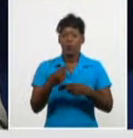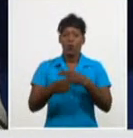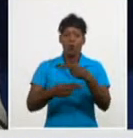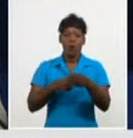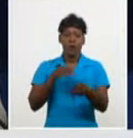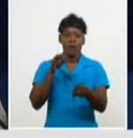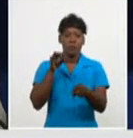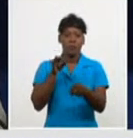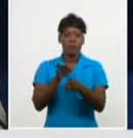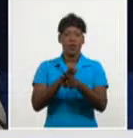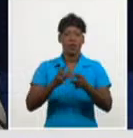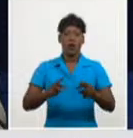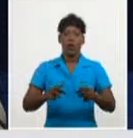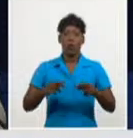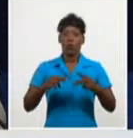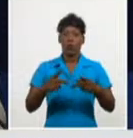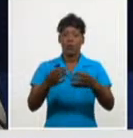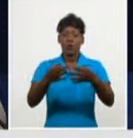a la normalidad